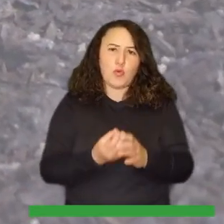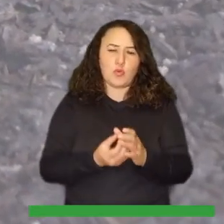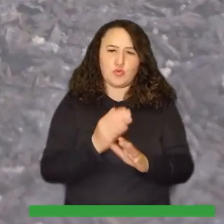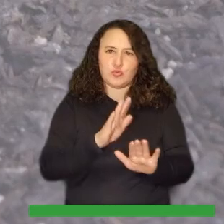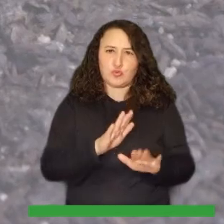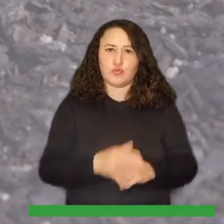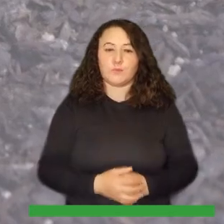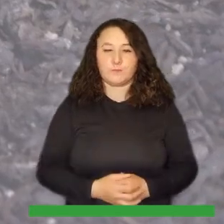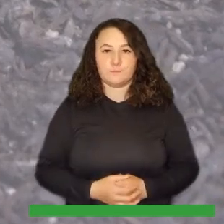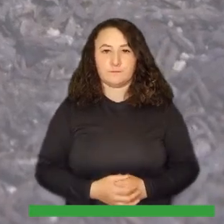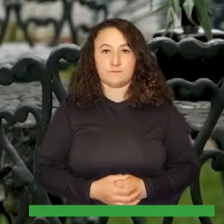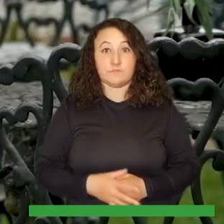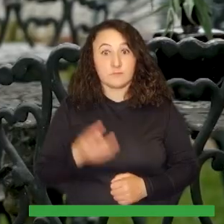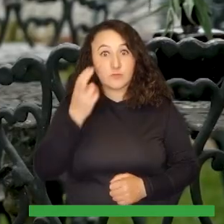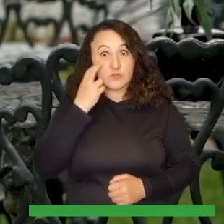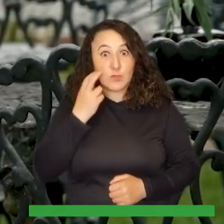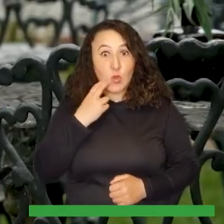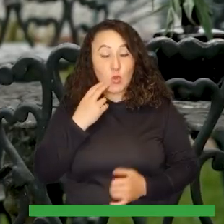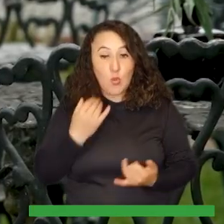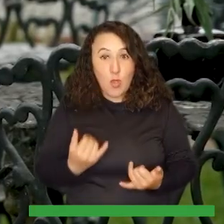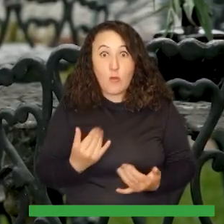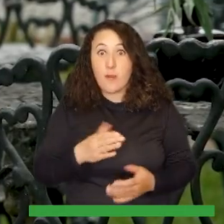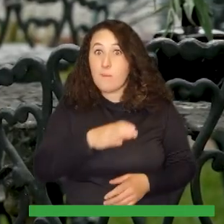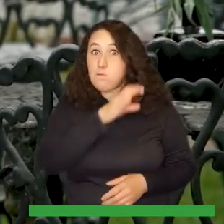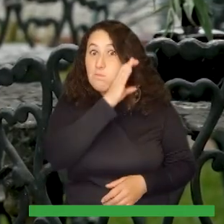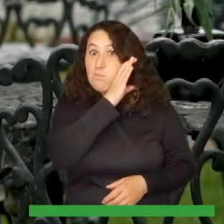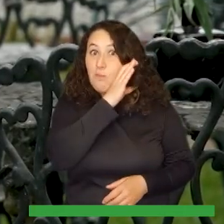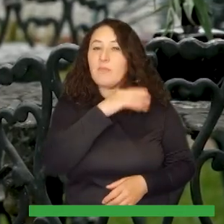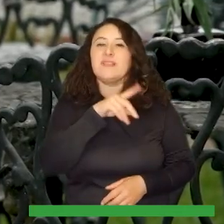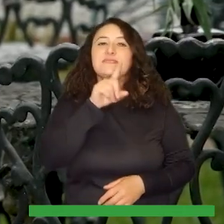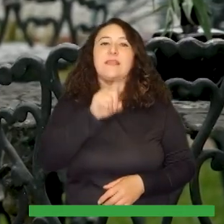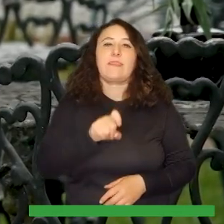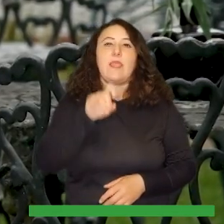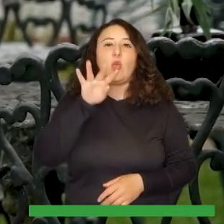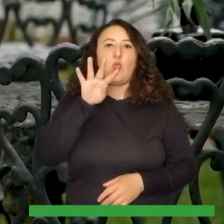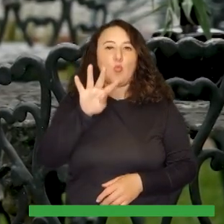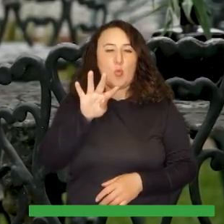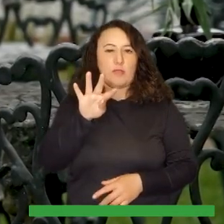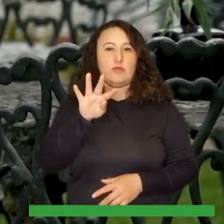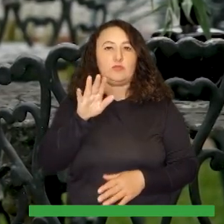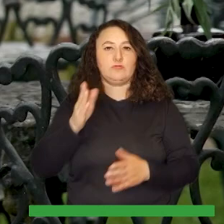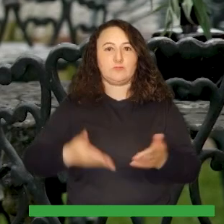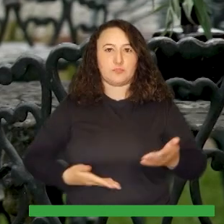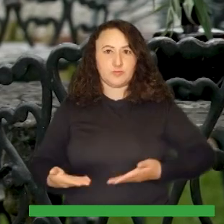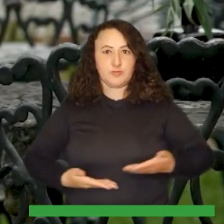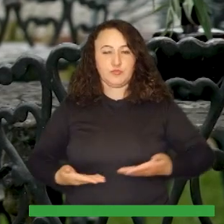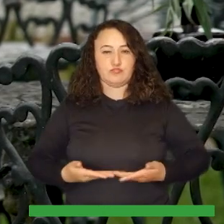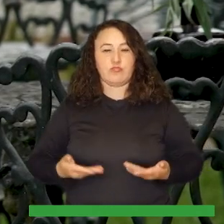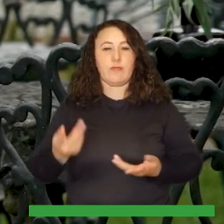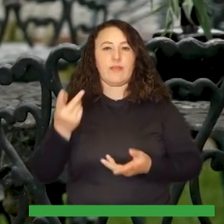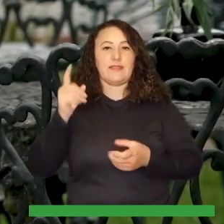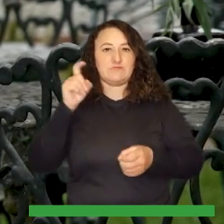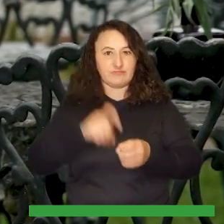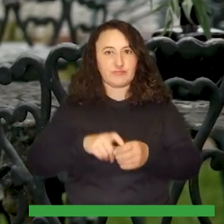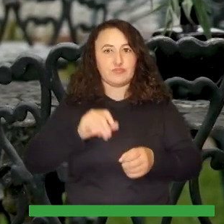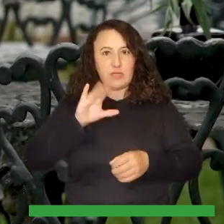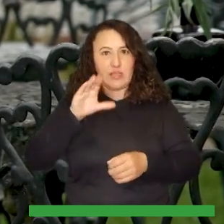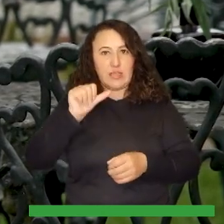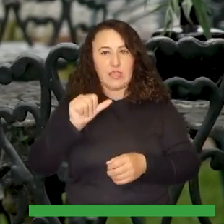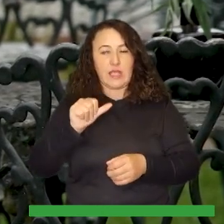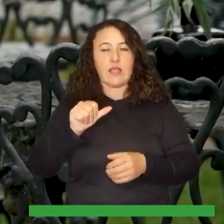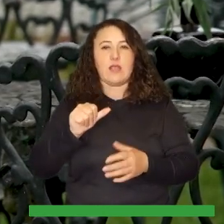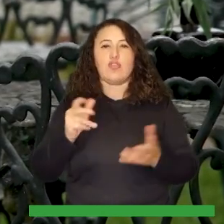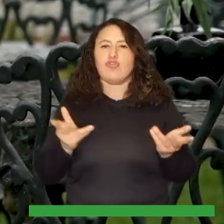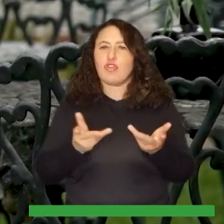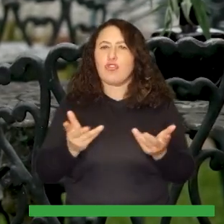productos. En el Chocó actualmente existen 64 almacenes distribuidores de insumos agropecuarios registrados ante el IICA y puntualmente